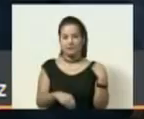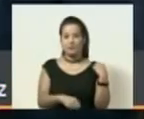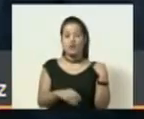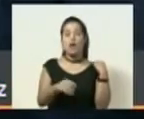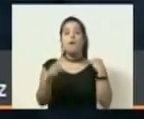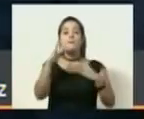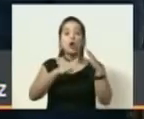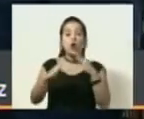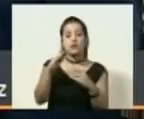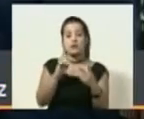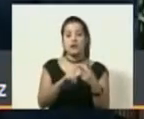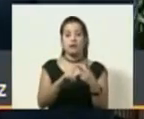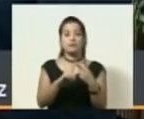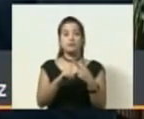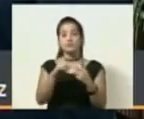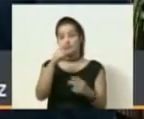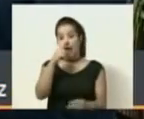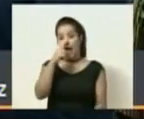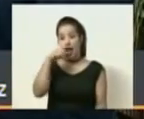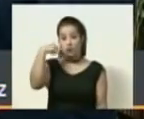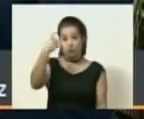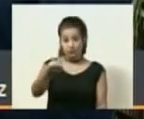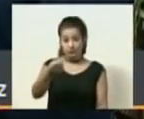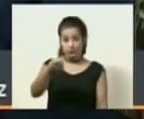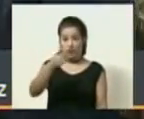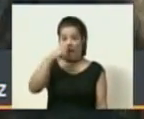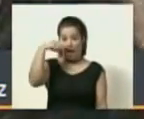biología. El año que empieza